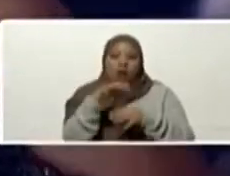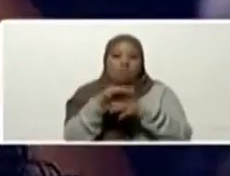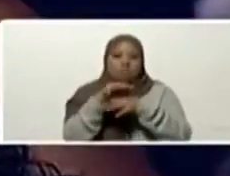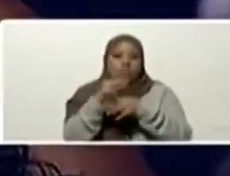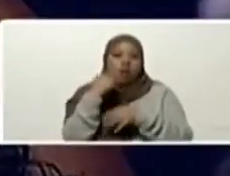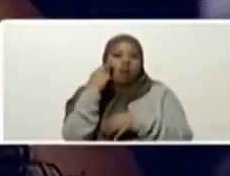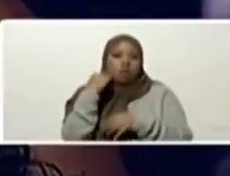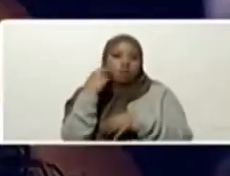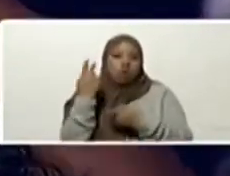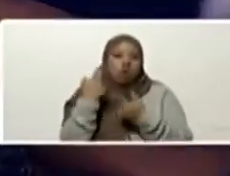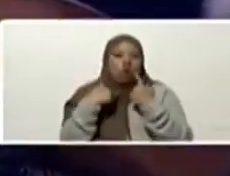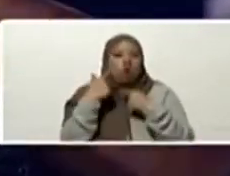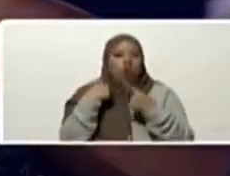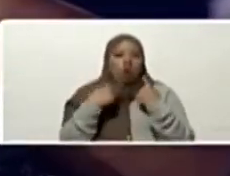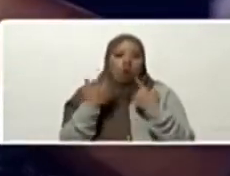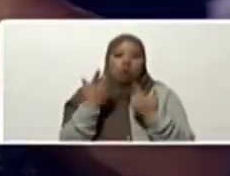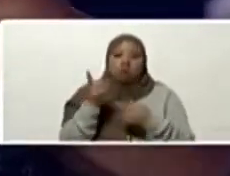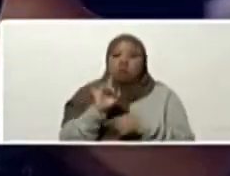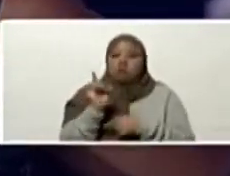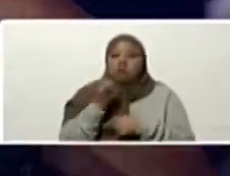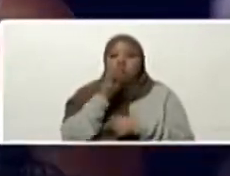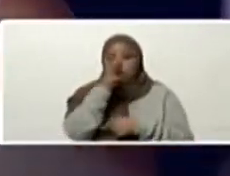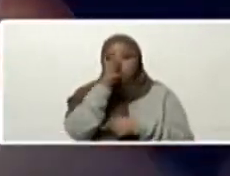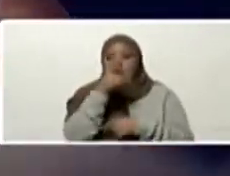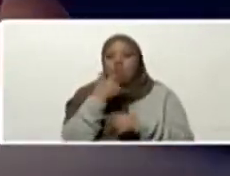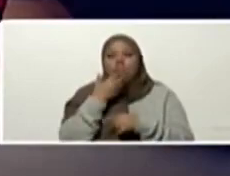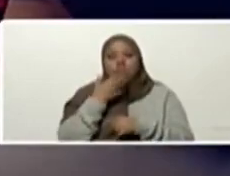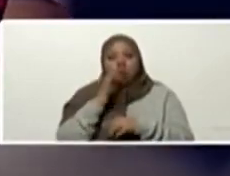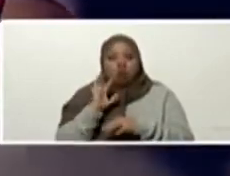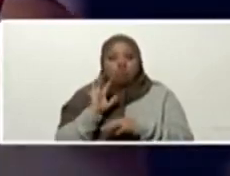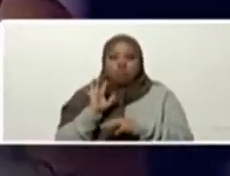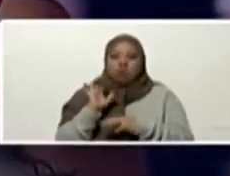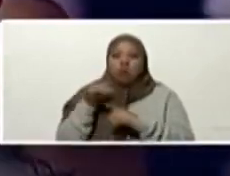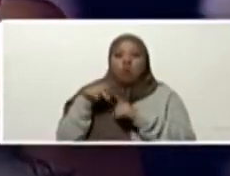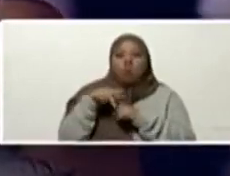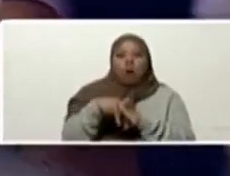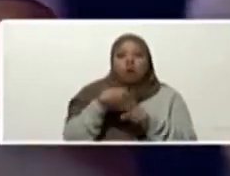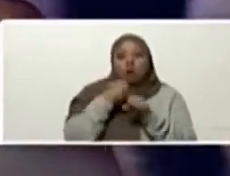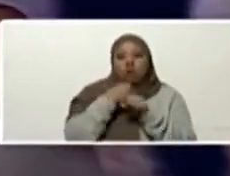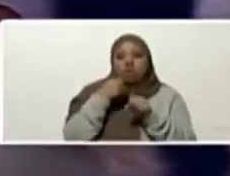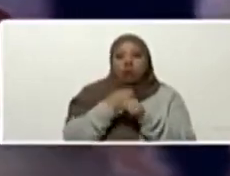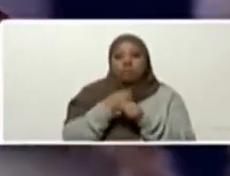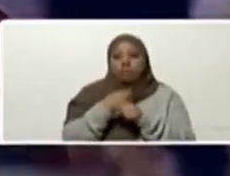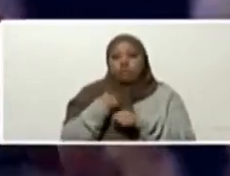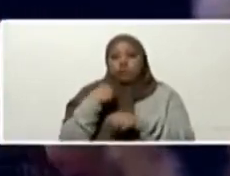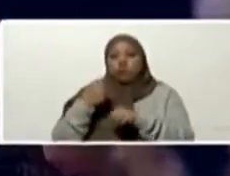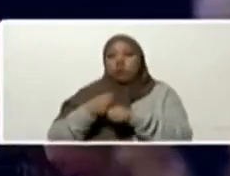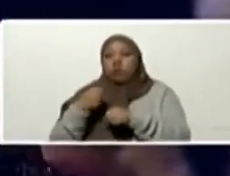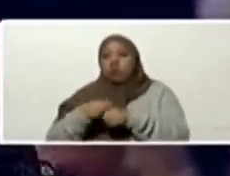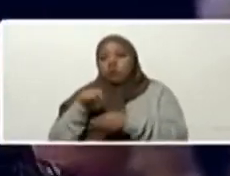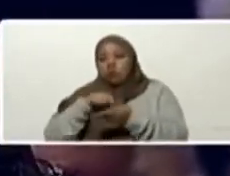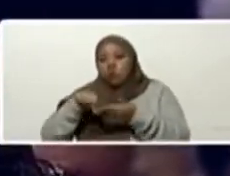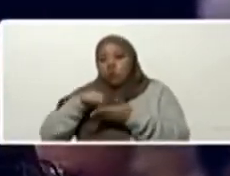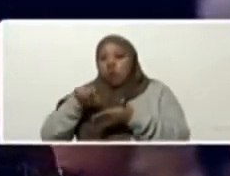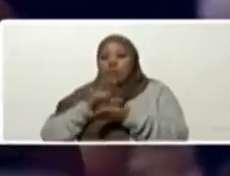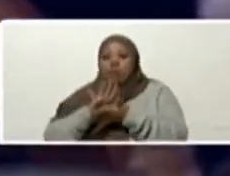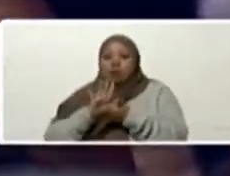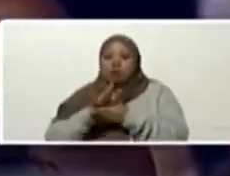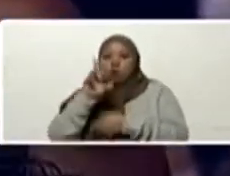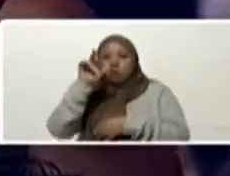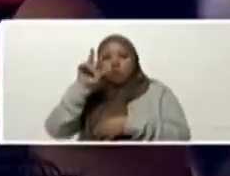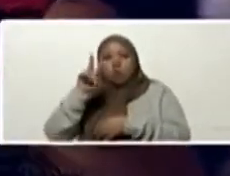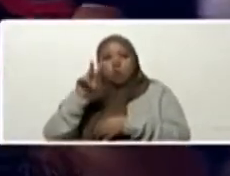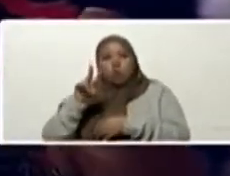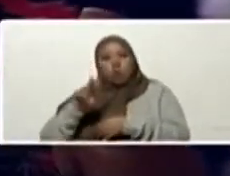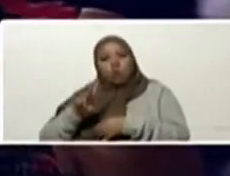perspectivas vistas por mí. Yo siempre trabajo desde la oralidad y la cotidianidad,